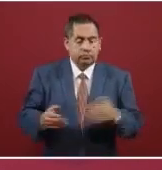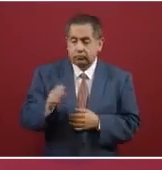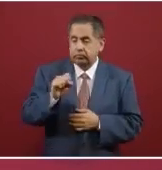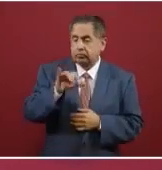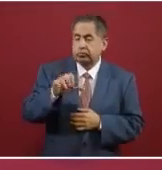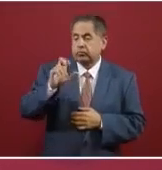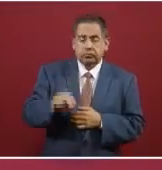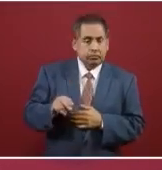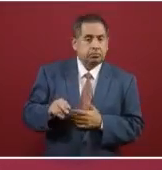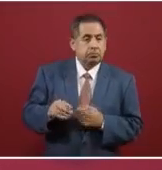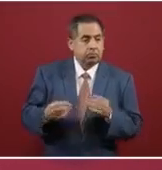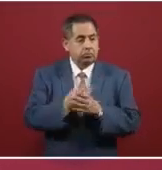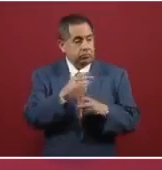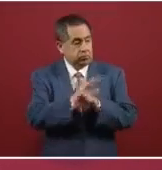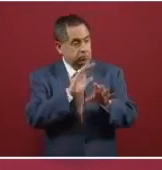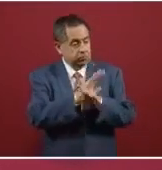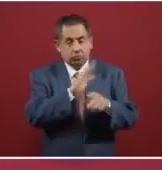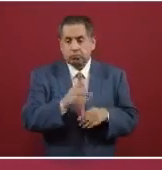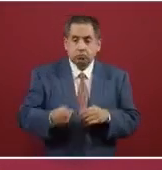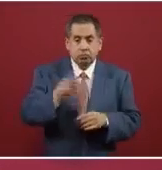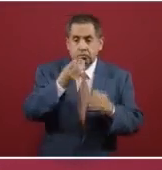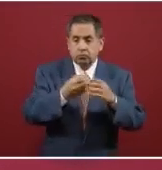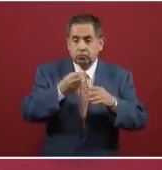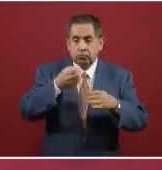Corte estén llegando